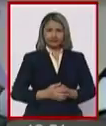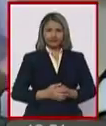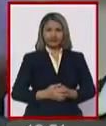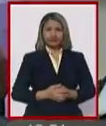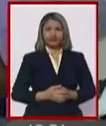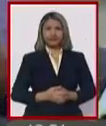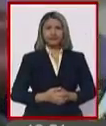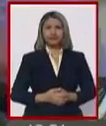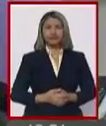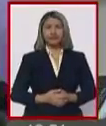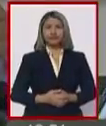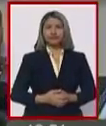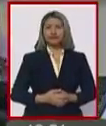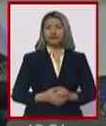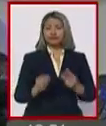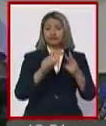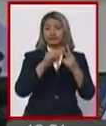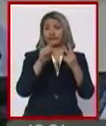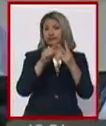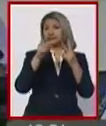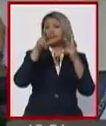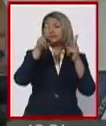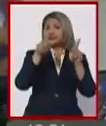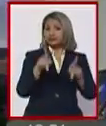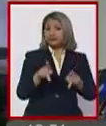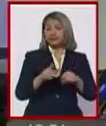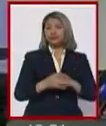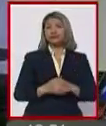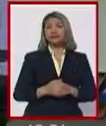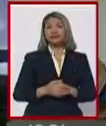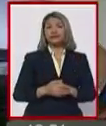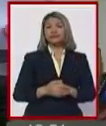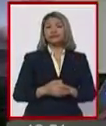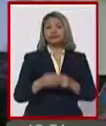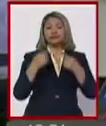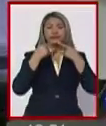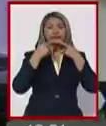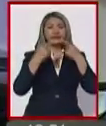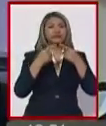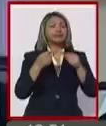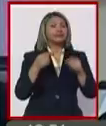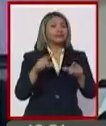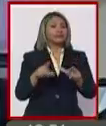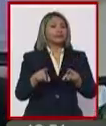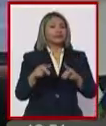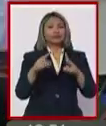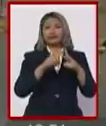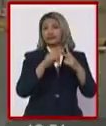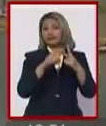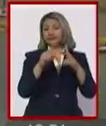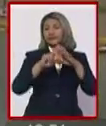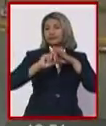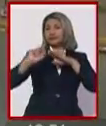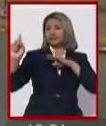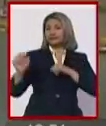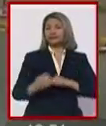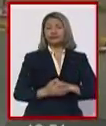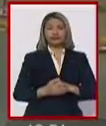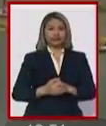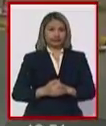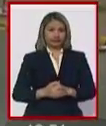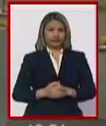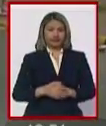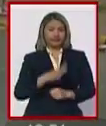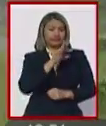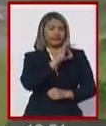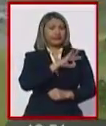Palmasola. Estas dos personas se las ha declarado en condición de prófugos. Por la fuga de los